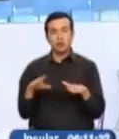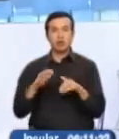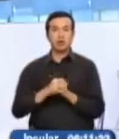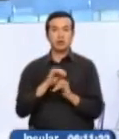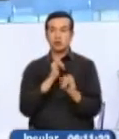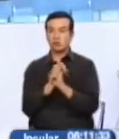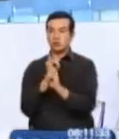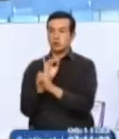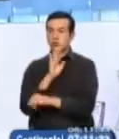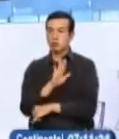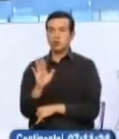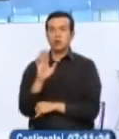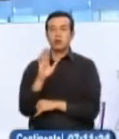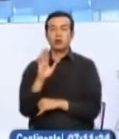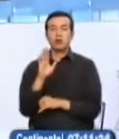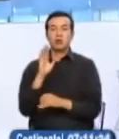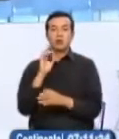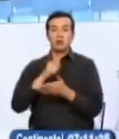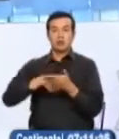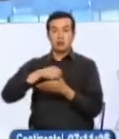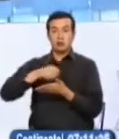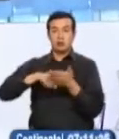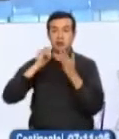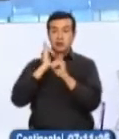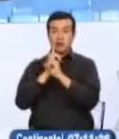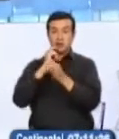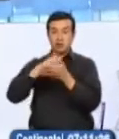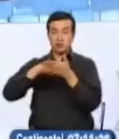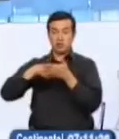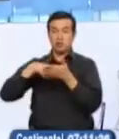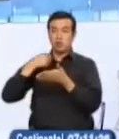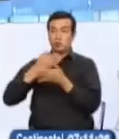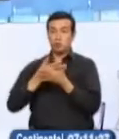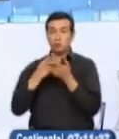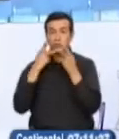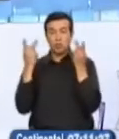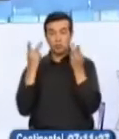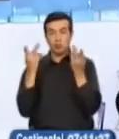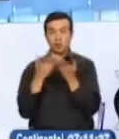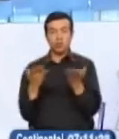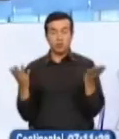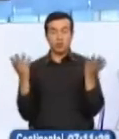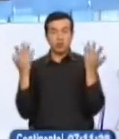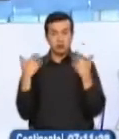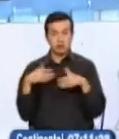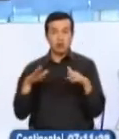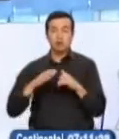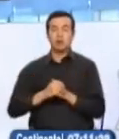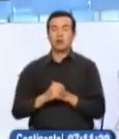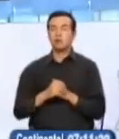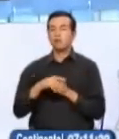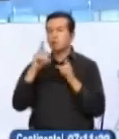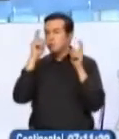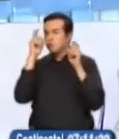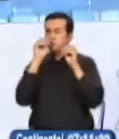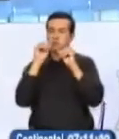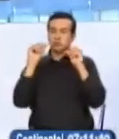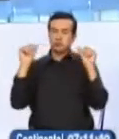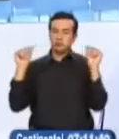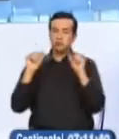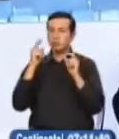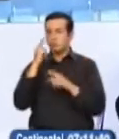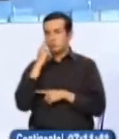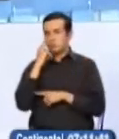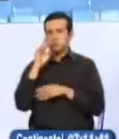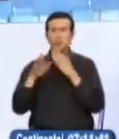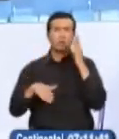estas instituciones el cerco en su calidad de ente rector en la contratación pública y en esta facultad establecer controles de calidad para